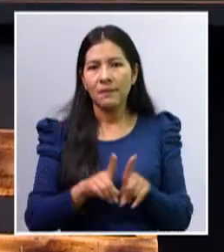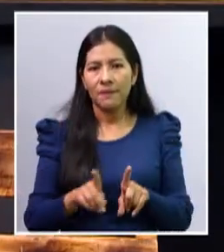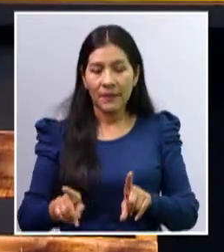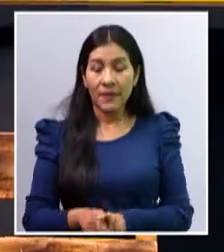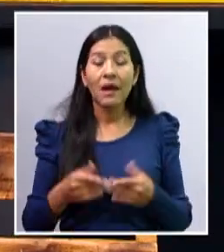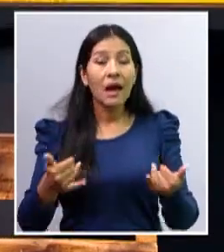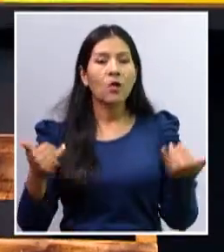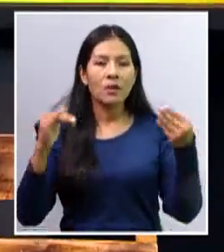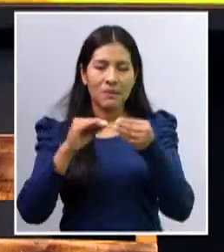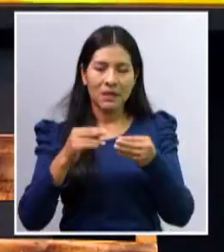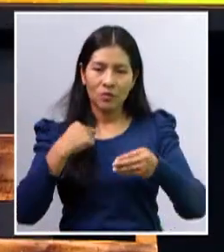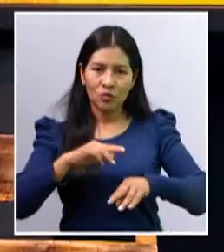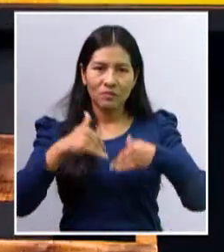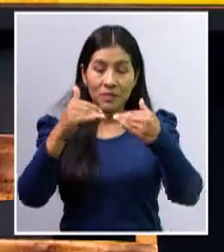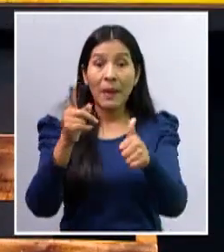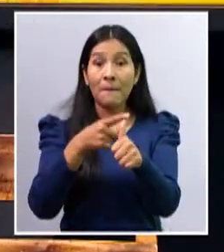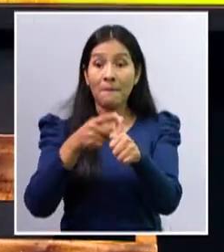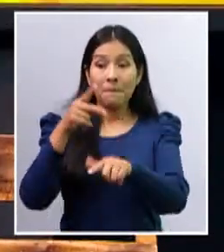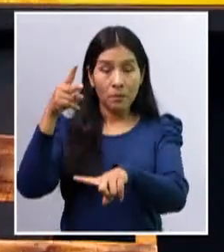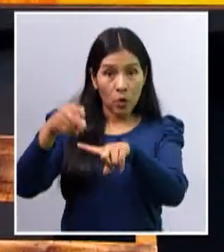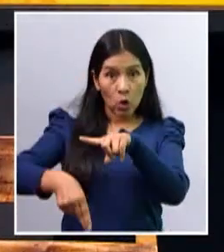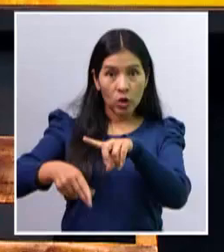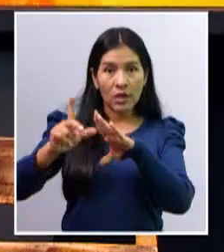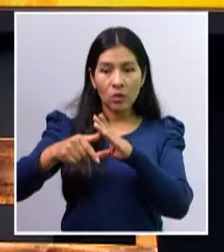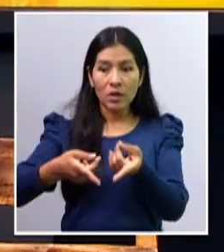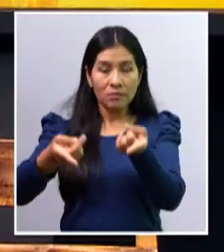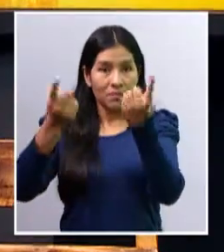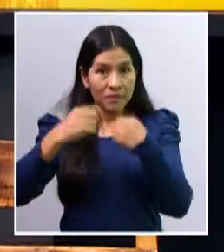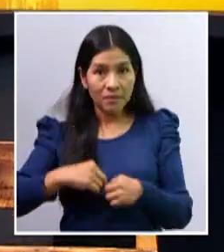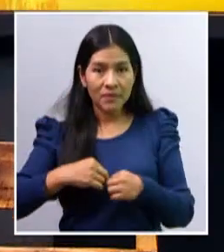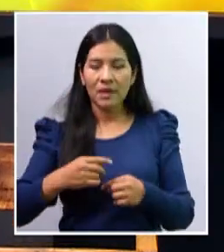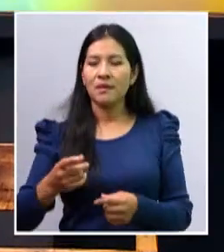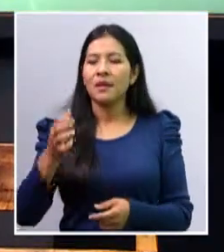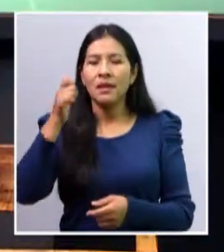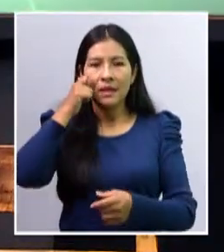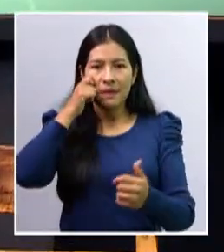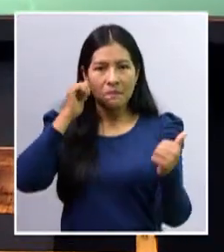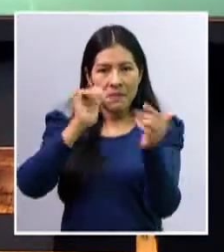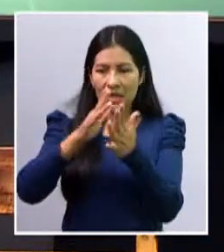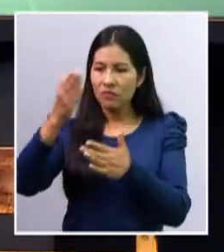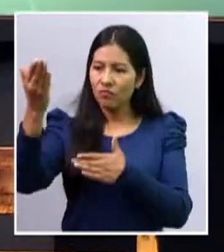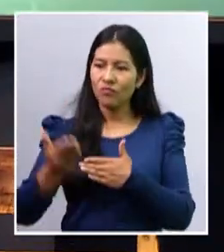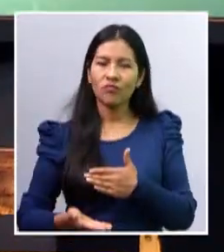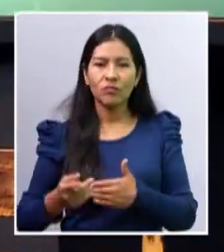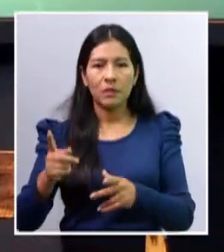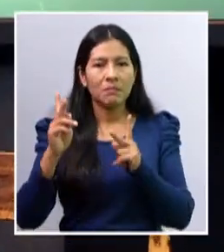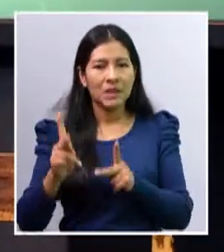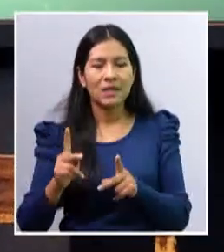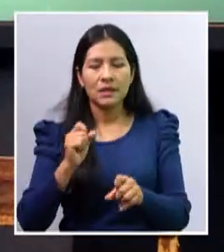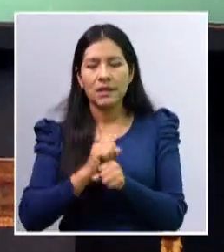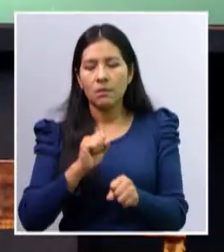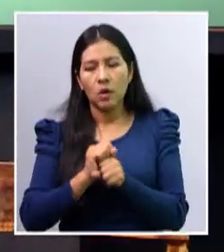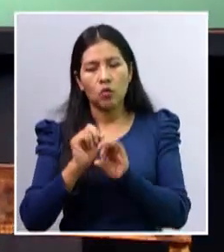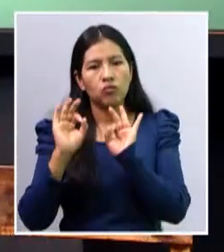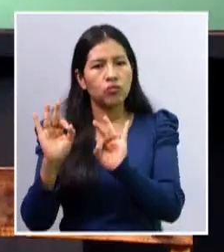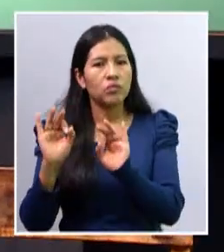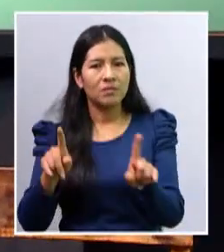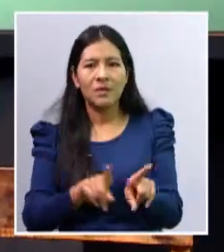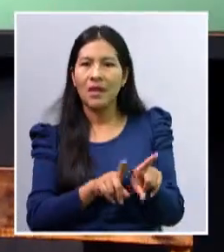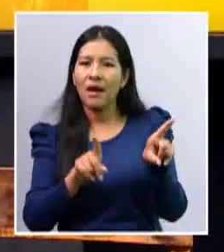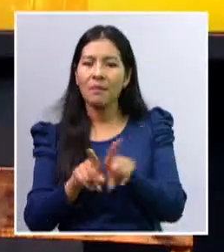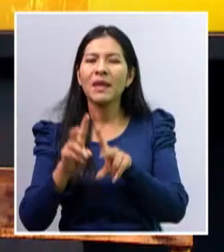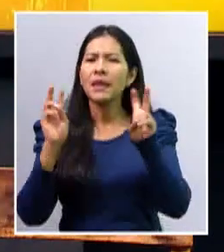vtv porque cuando volvamos del corte vamos a tener una entrevista presencial con alguien que hace un trabajo igual fantástico en cuanto